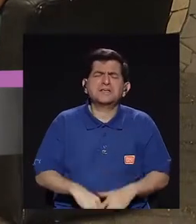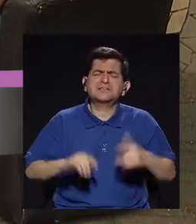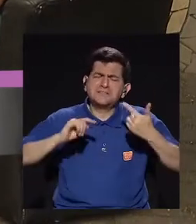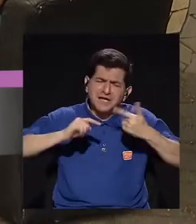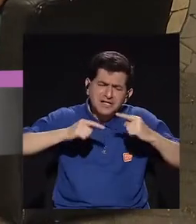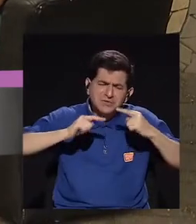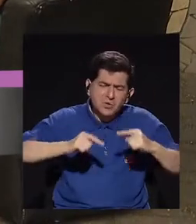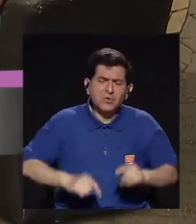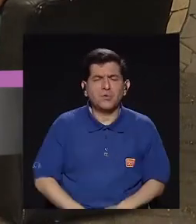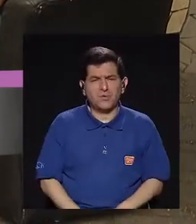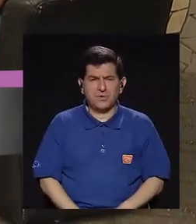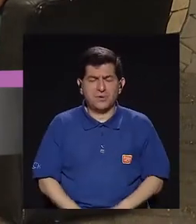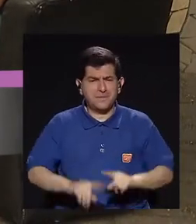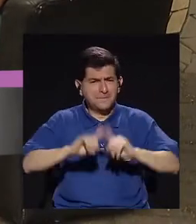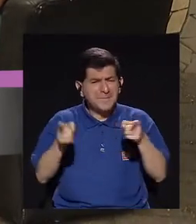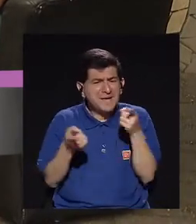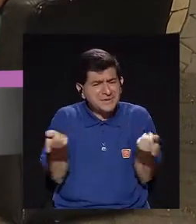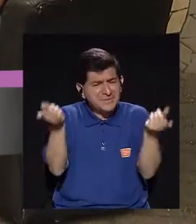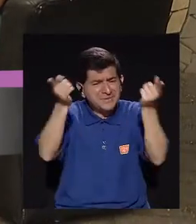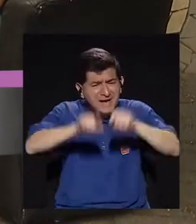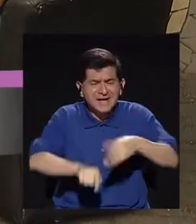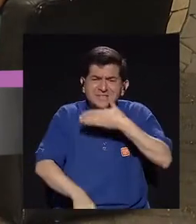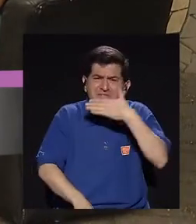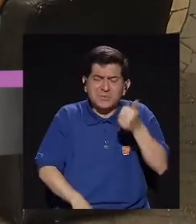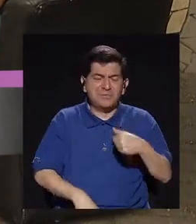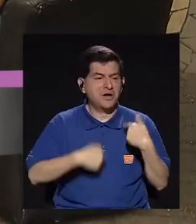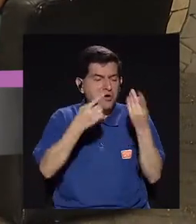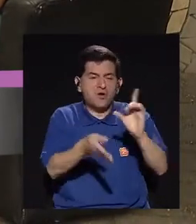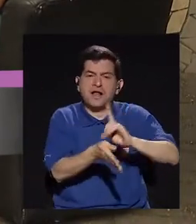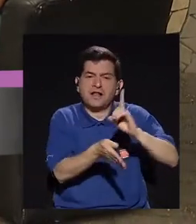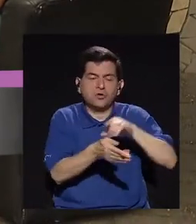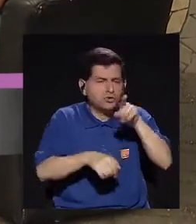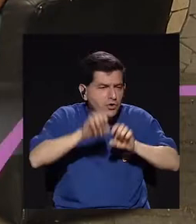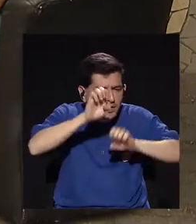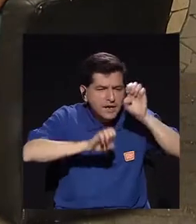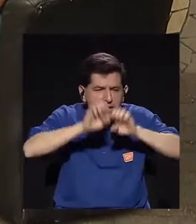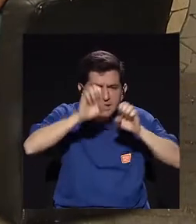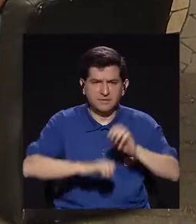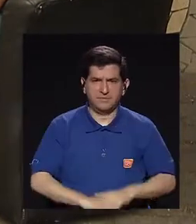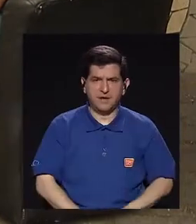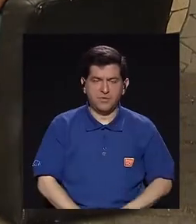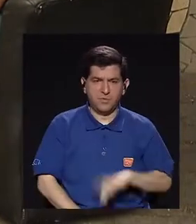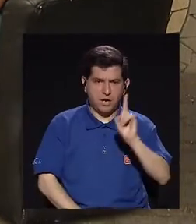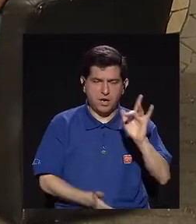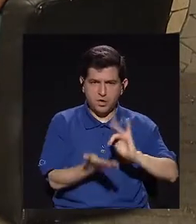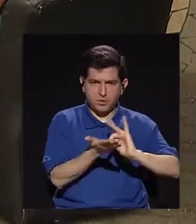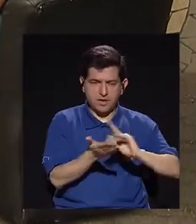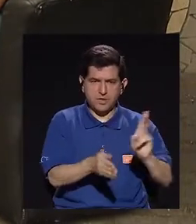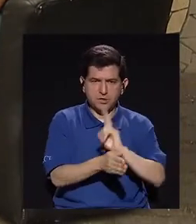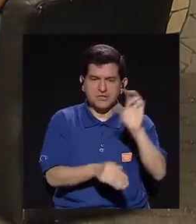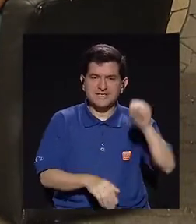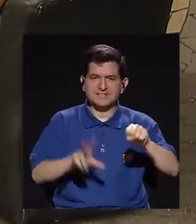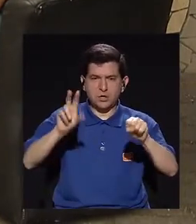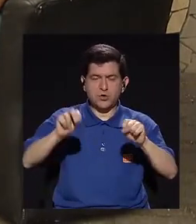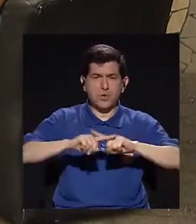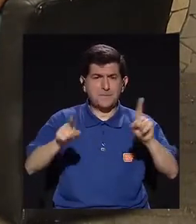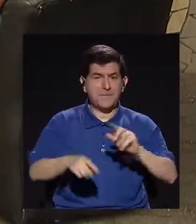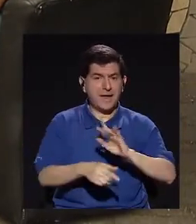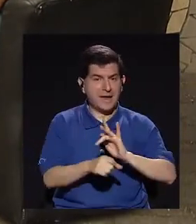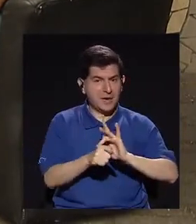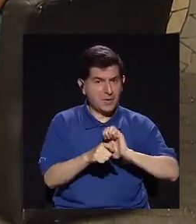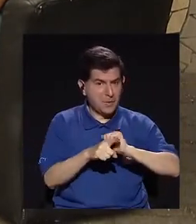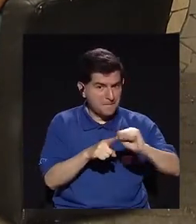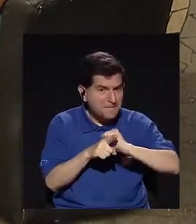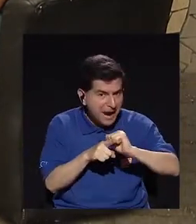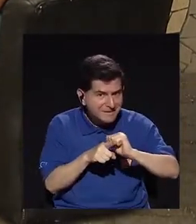podría eventualmente producir fiebre. Pero, uh-huh, en esos casos es mejor acudir al médico para que él valore si se le da un medicamento o no. Pero esta práctica